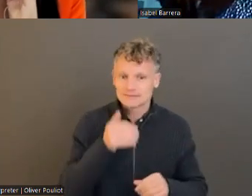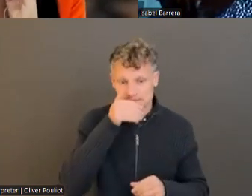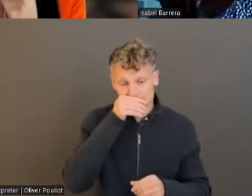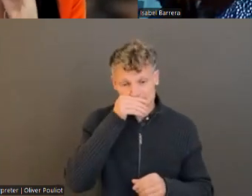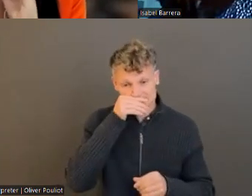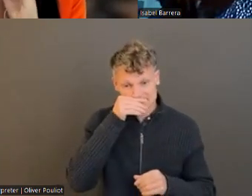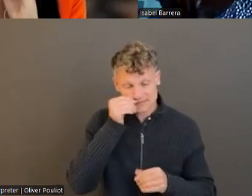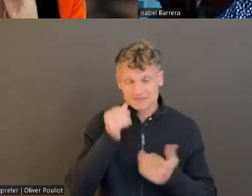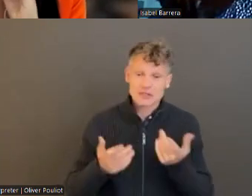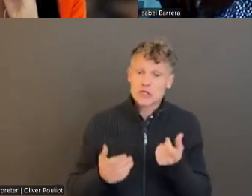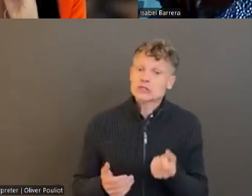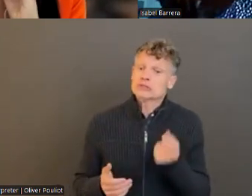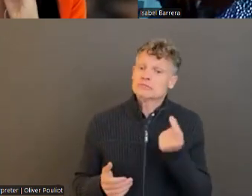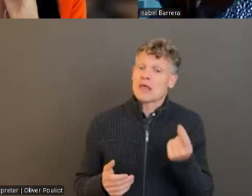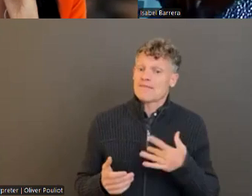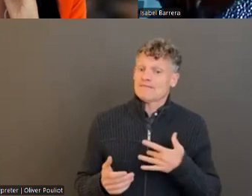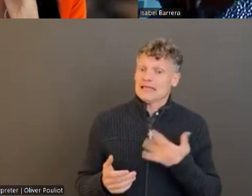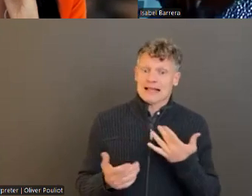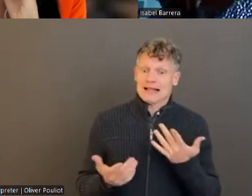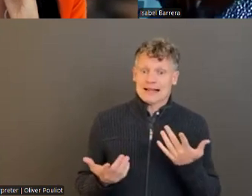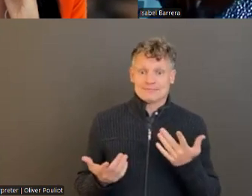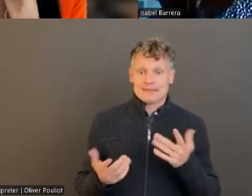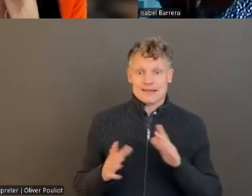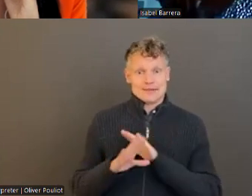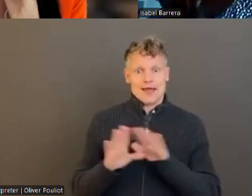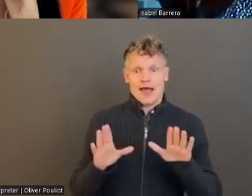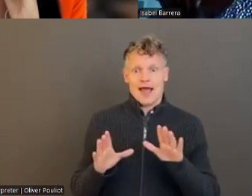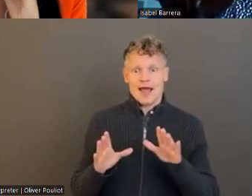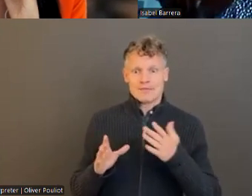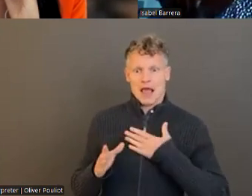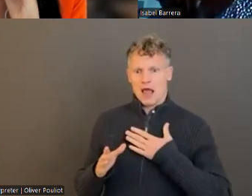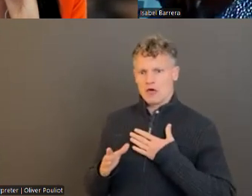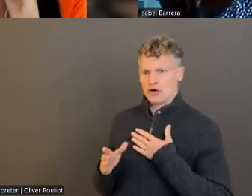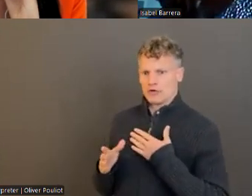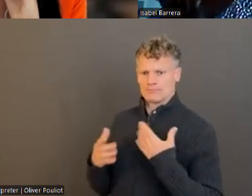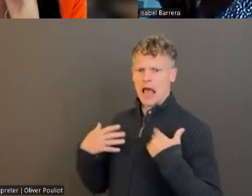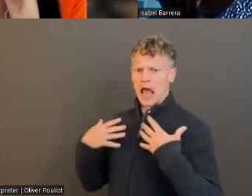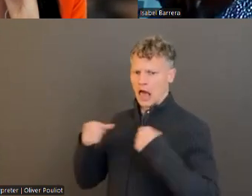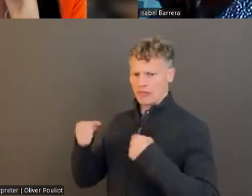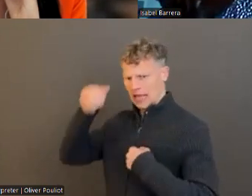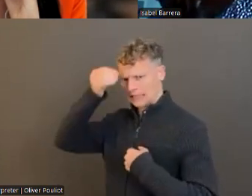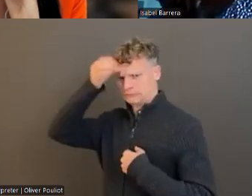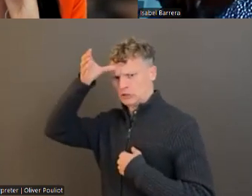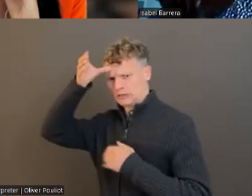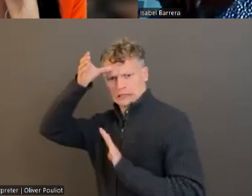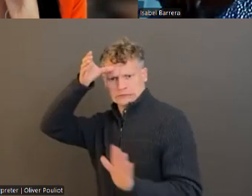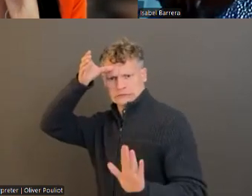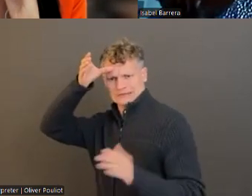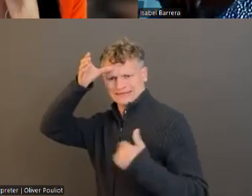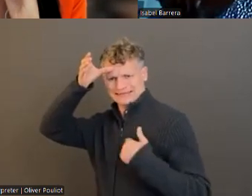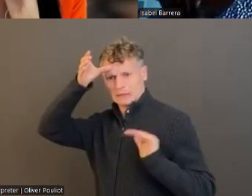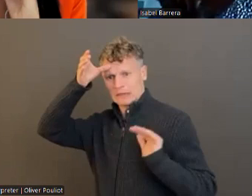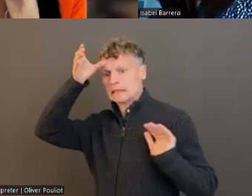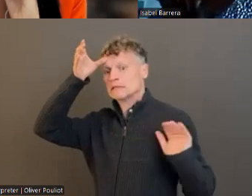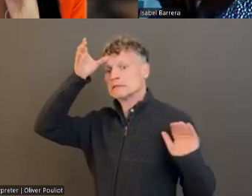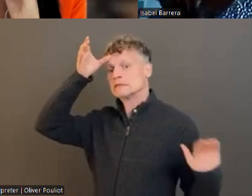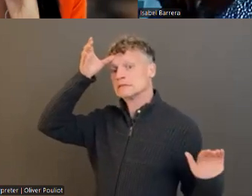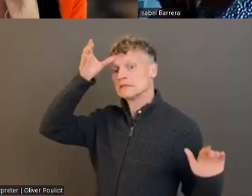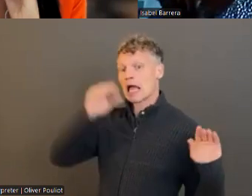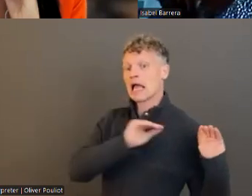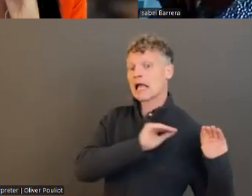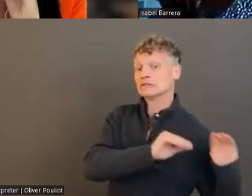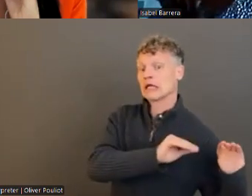Solar, em, y trabajar con los ámbitos de educación, trabajar con el ámbito del Ministerio de Salud y Equidad